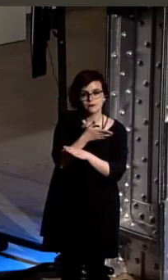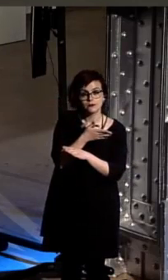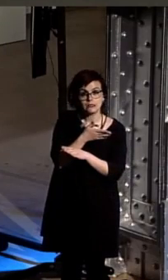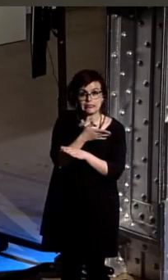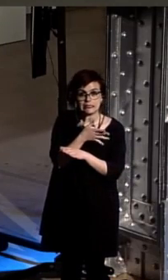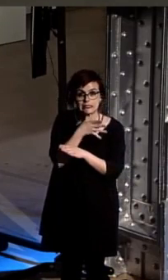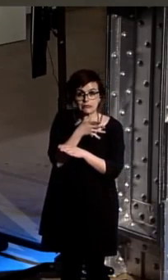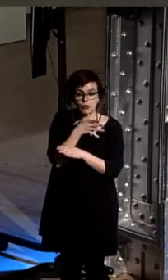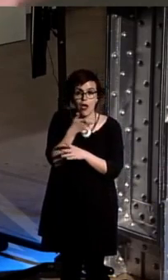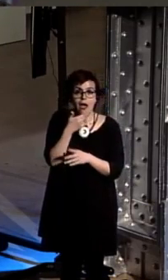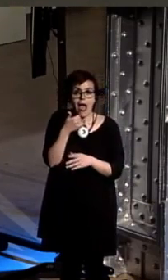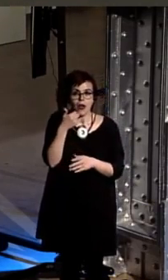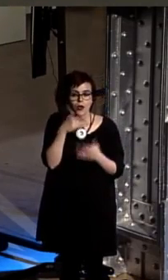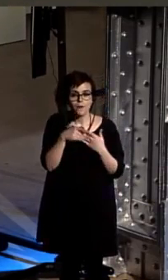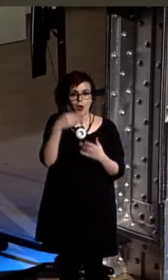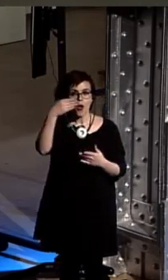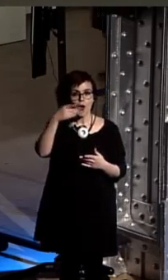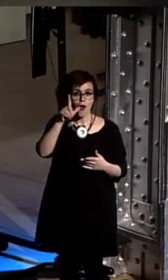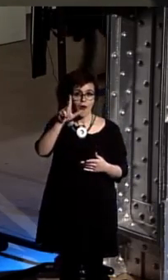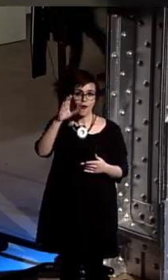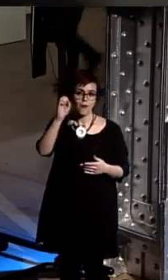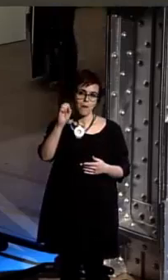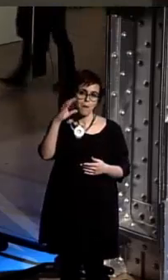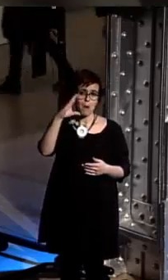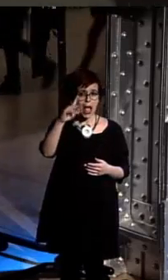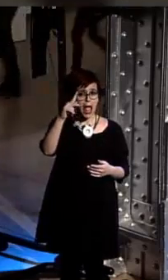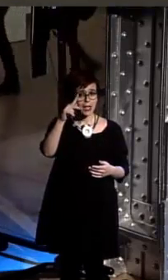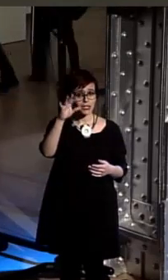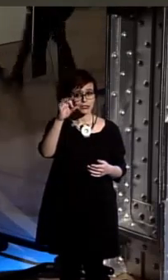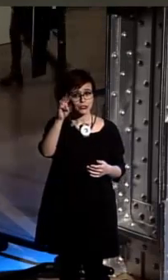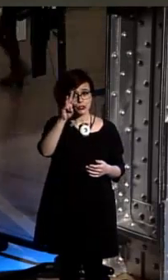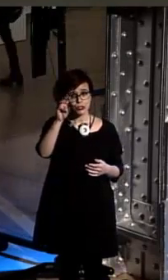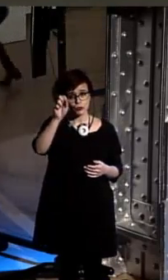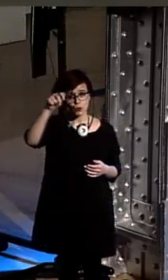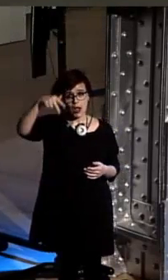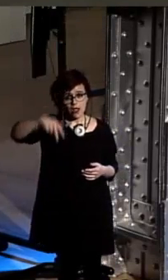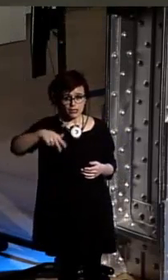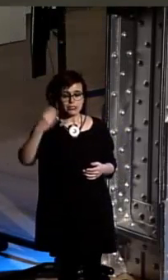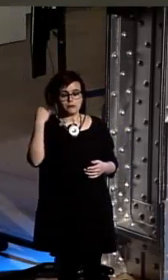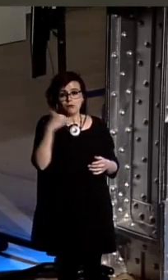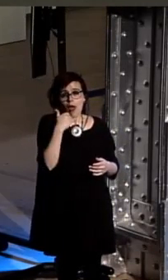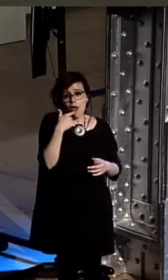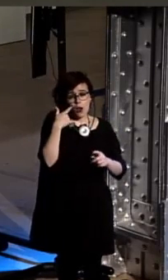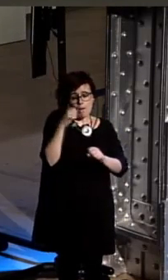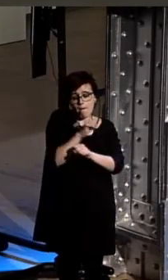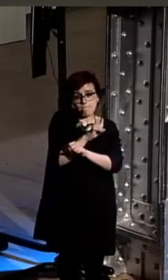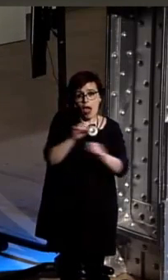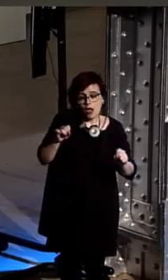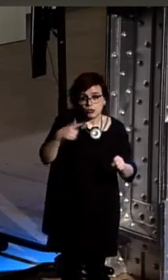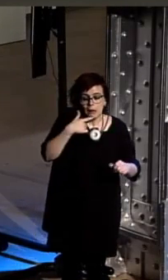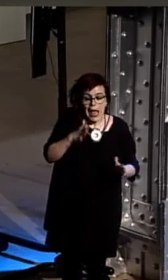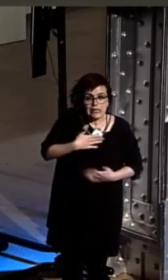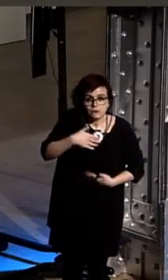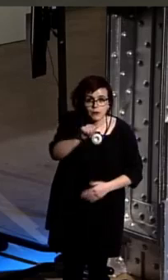que suceda un evento tipo Black Swan, algo que no anticipamos y que sea catastrófico para la humanidad, desde mi punto de vista está